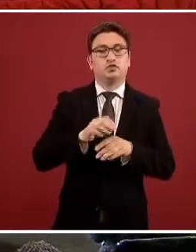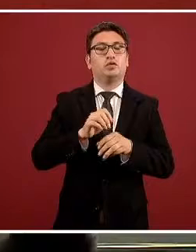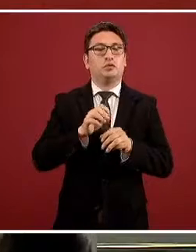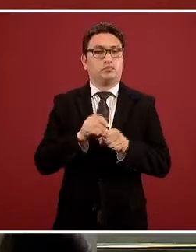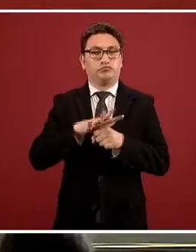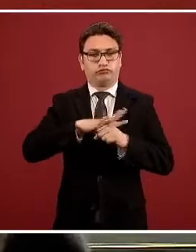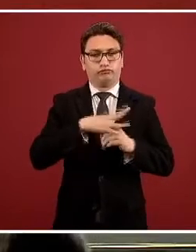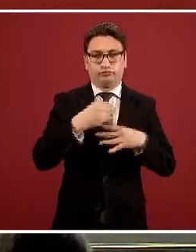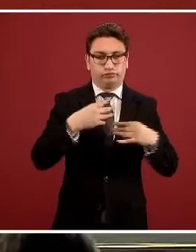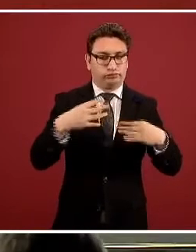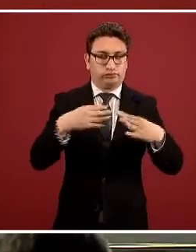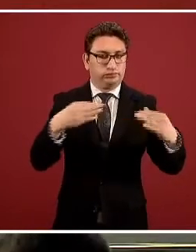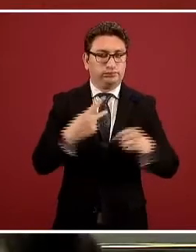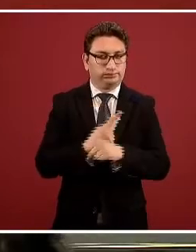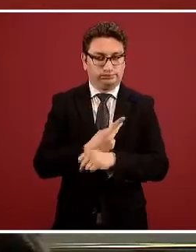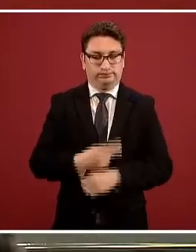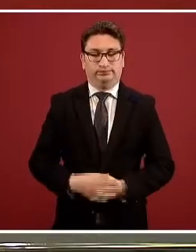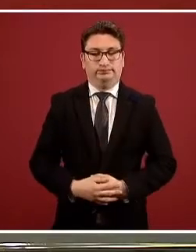epidemiológica